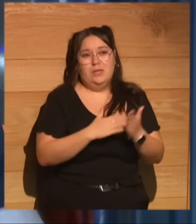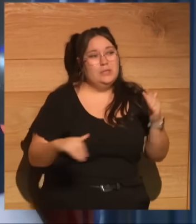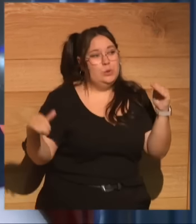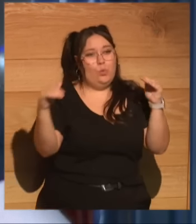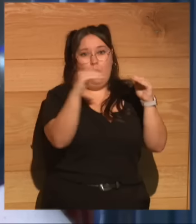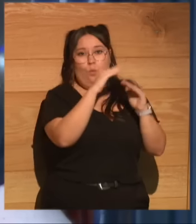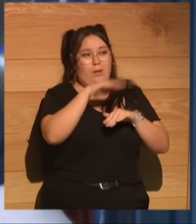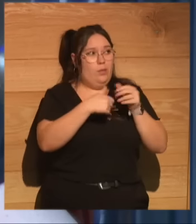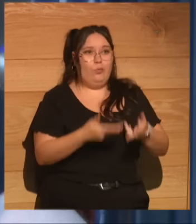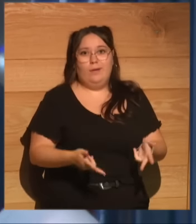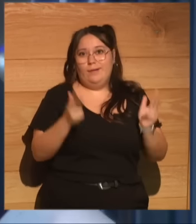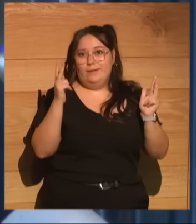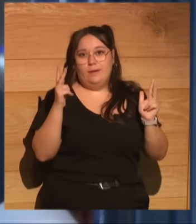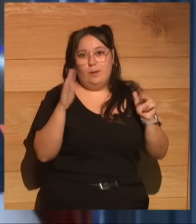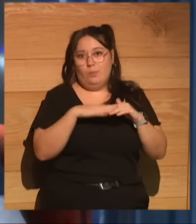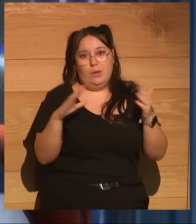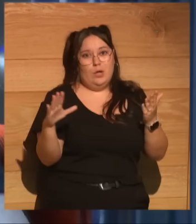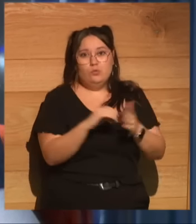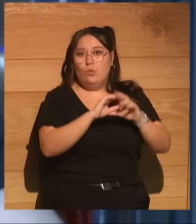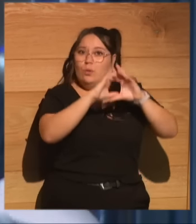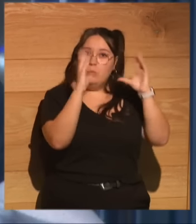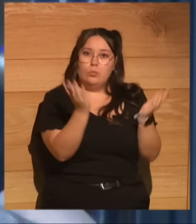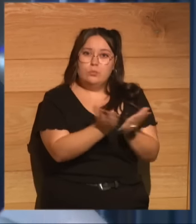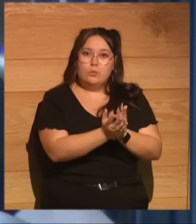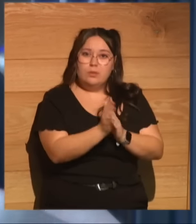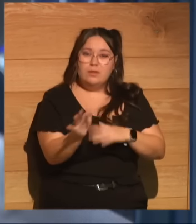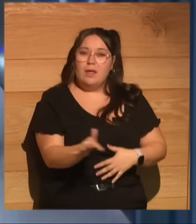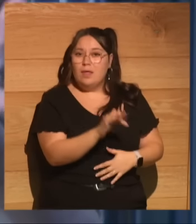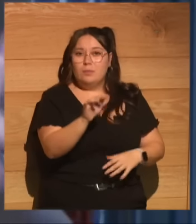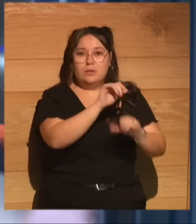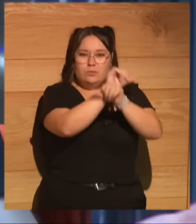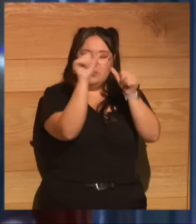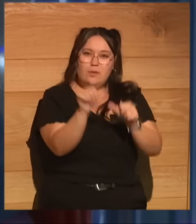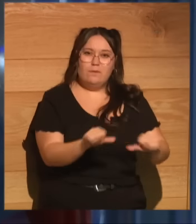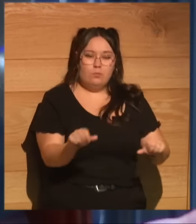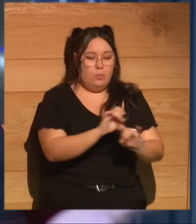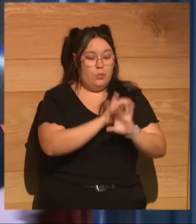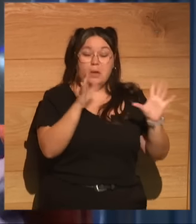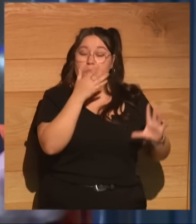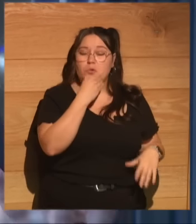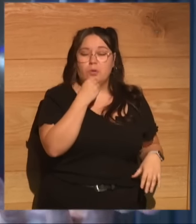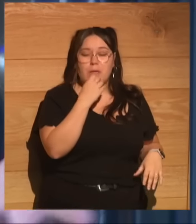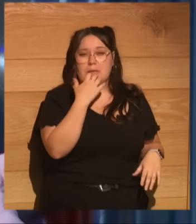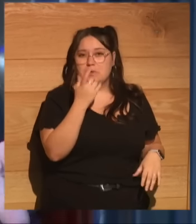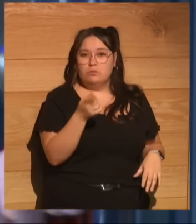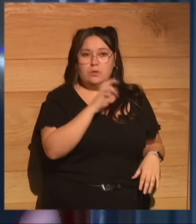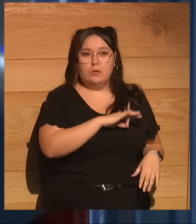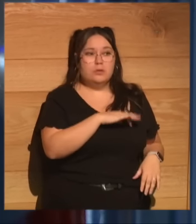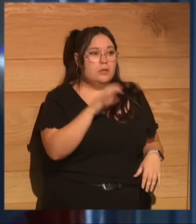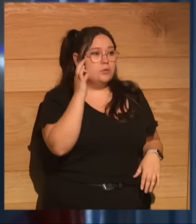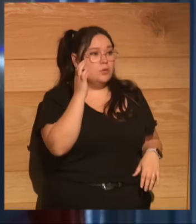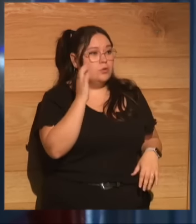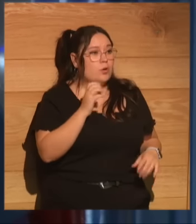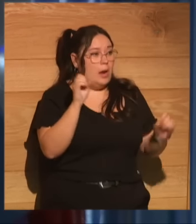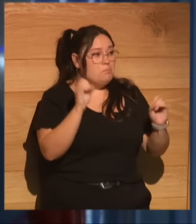y democrática para todo el mundo. Y además de una forma, creo que muy, muy nítida, muy bonita. O sea, si tienes una señora que le ha cortado el mago